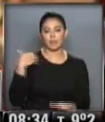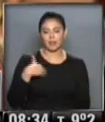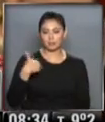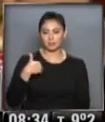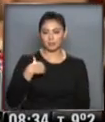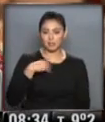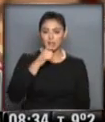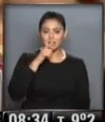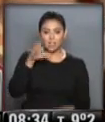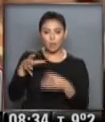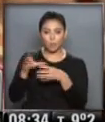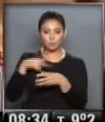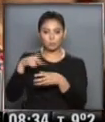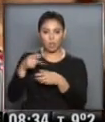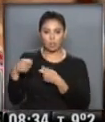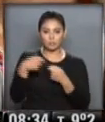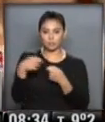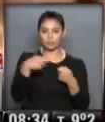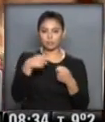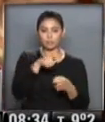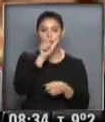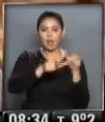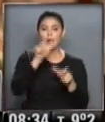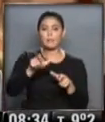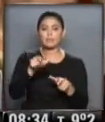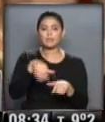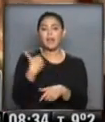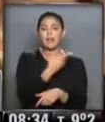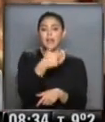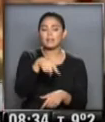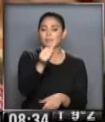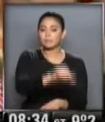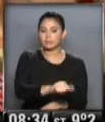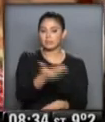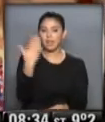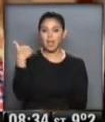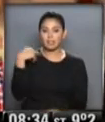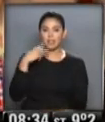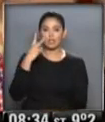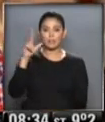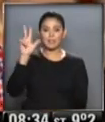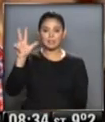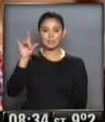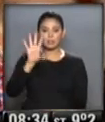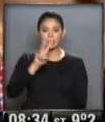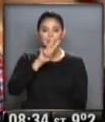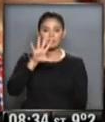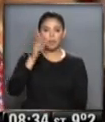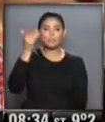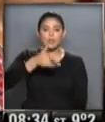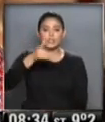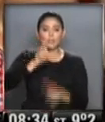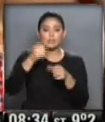las corporaciones tironean, el que desaparece es el pueblo, el que pierde es el pueblo, como pasó antes del 2003, donde había 25% de desempleo. Entonces yo